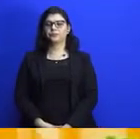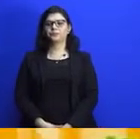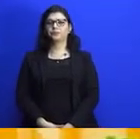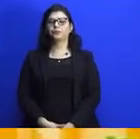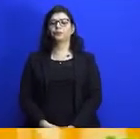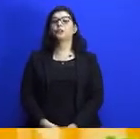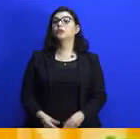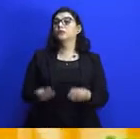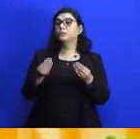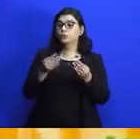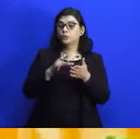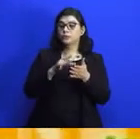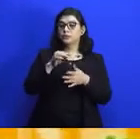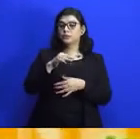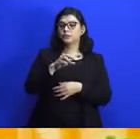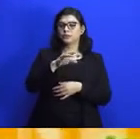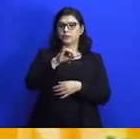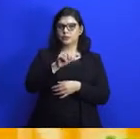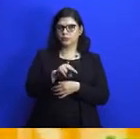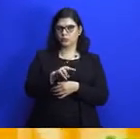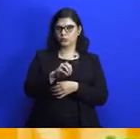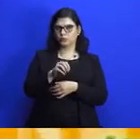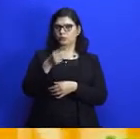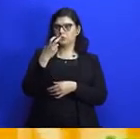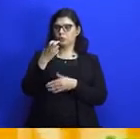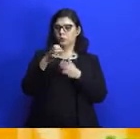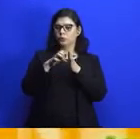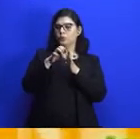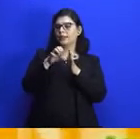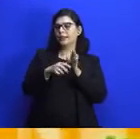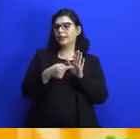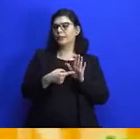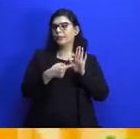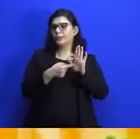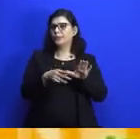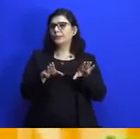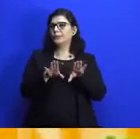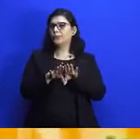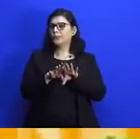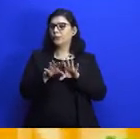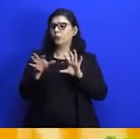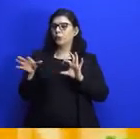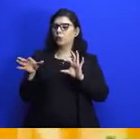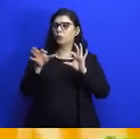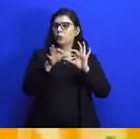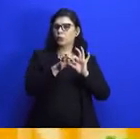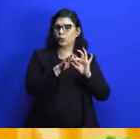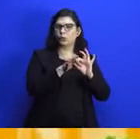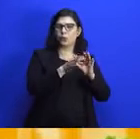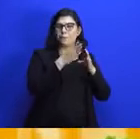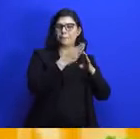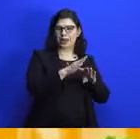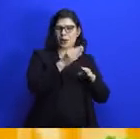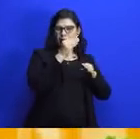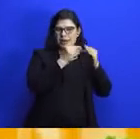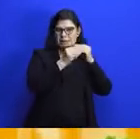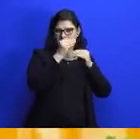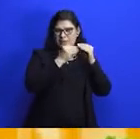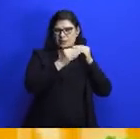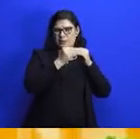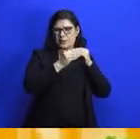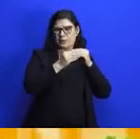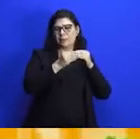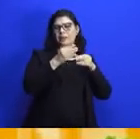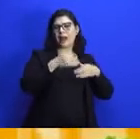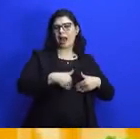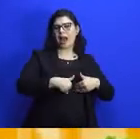Muchas gracias, Mariano. Este es un gran ejemplo de cómo, en conjunto con la Red de Bancos de Alimentos, luchamos para combatir el hambre en la